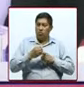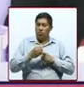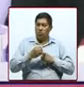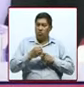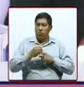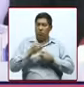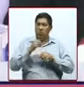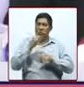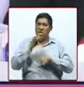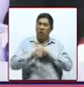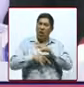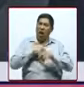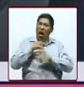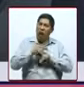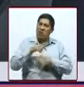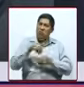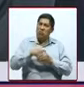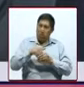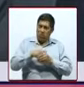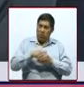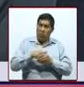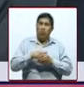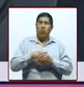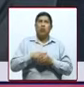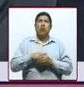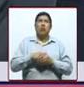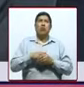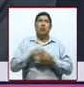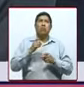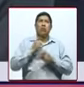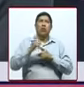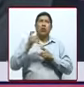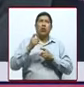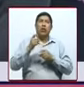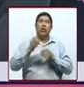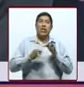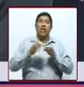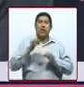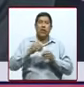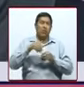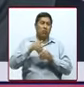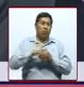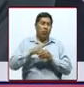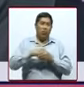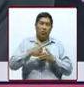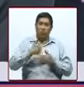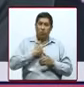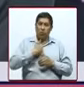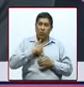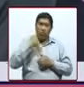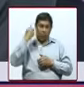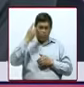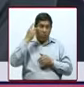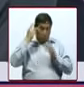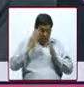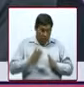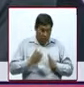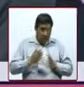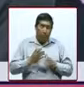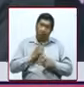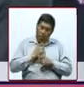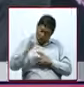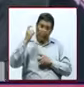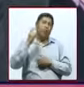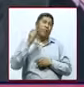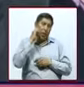las elecciones generales, ¿no? Las primarias le afecta a Evo Morales porque Evo Morales no tiene exclusivamente las confederaciones